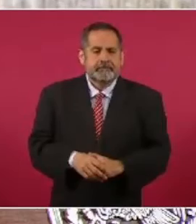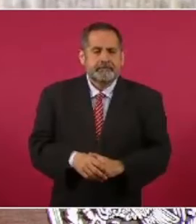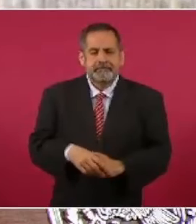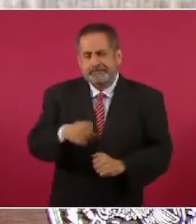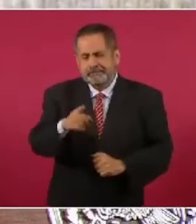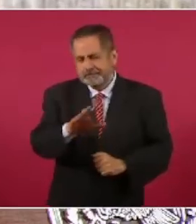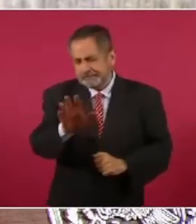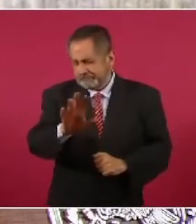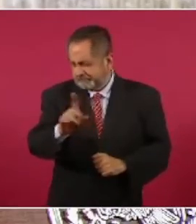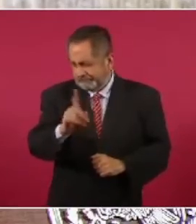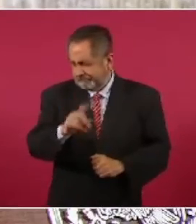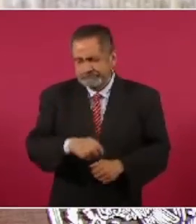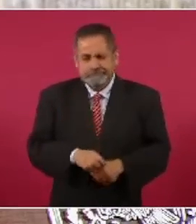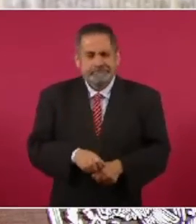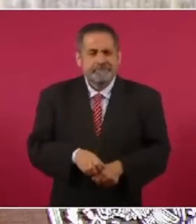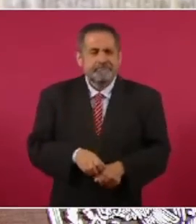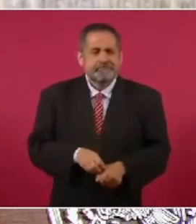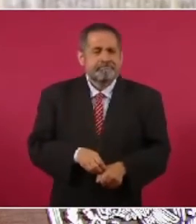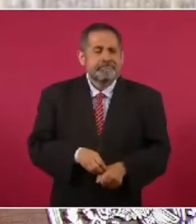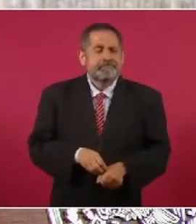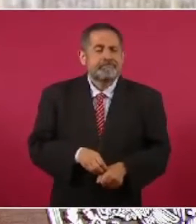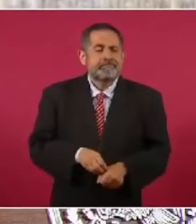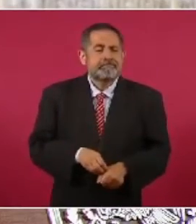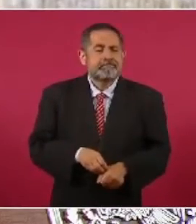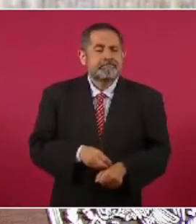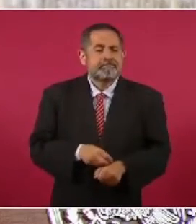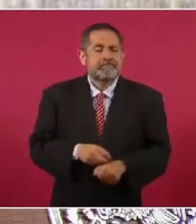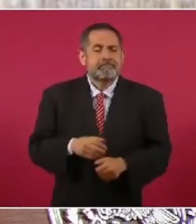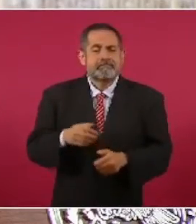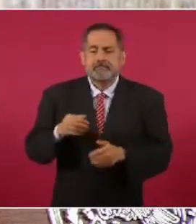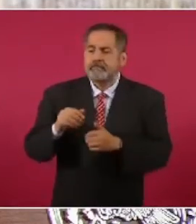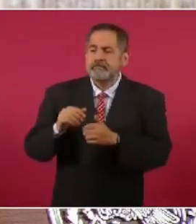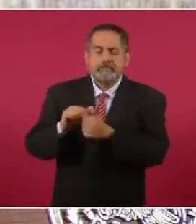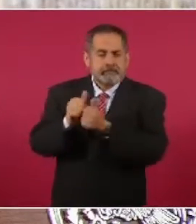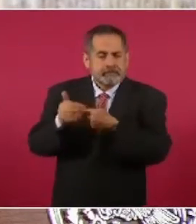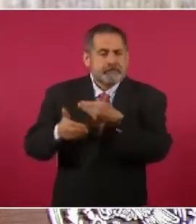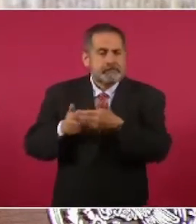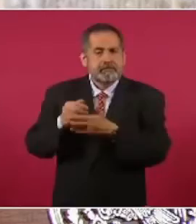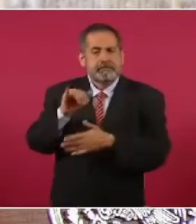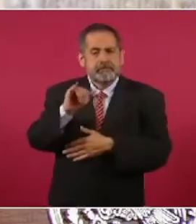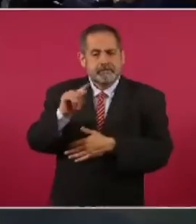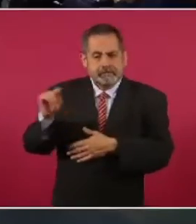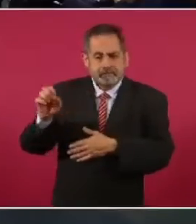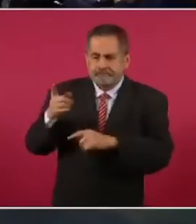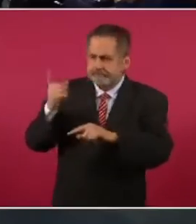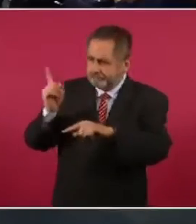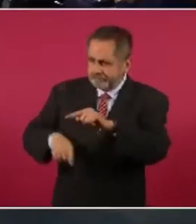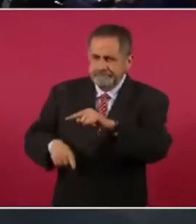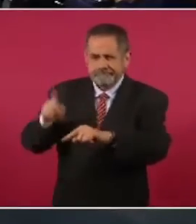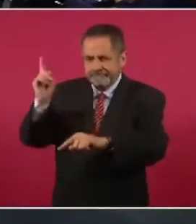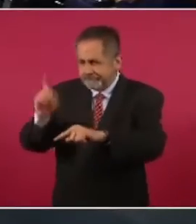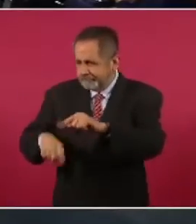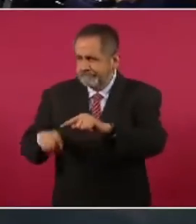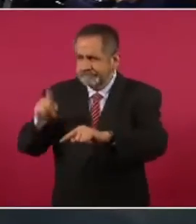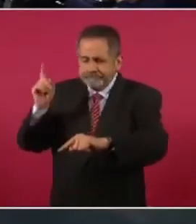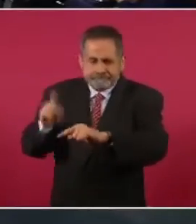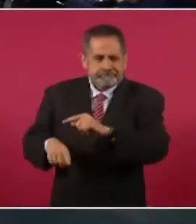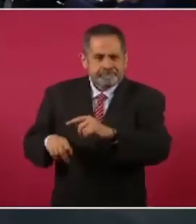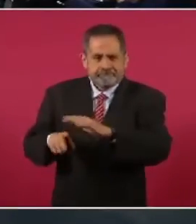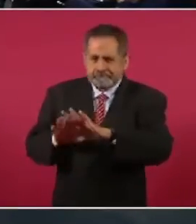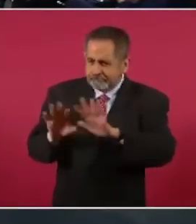No. Es el proceso de limpia del ISSSTE que